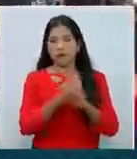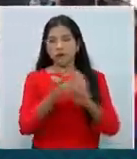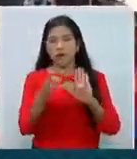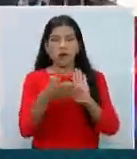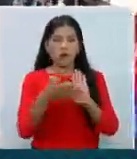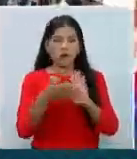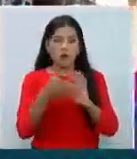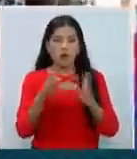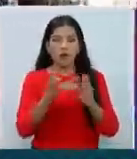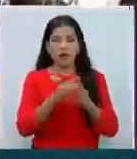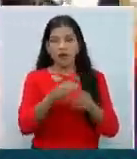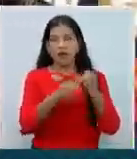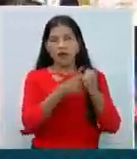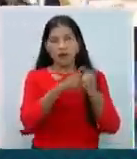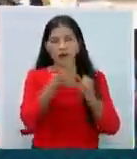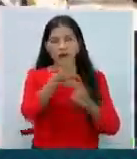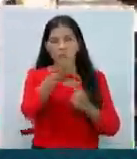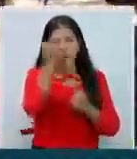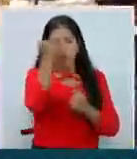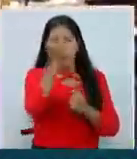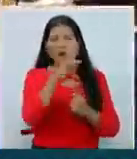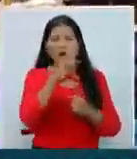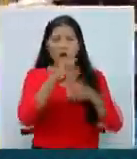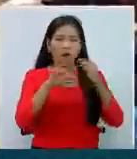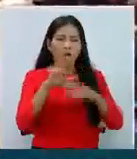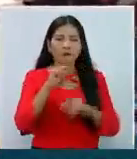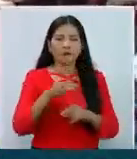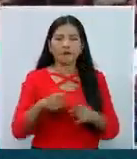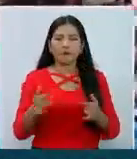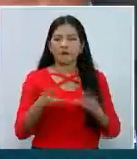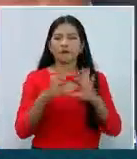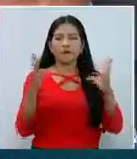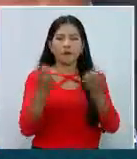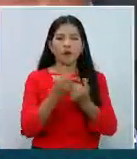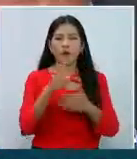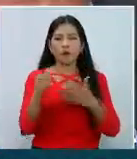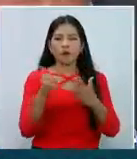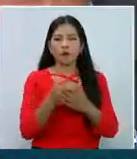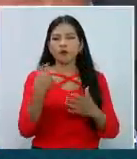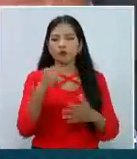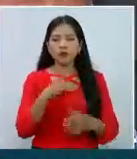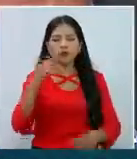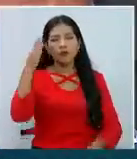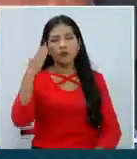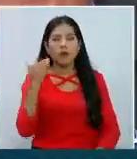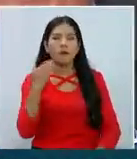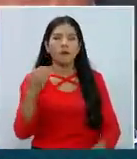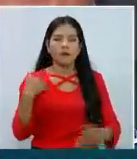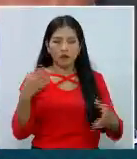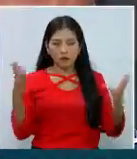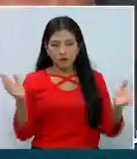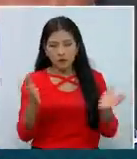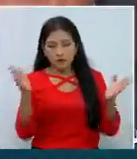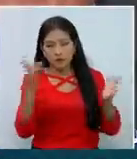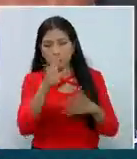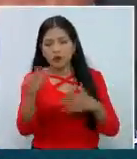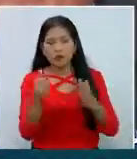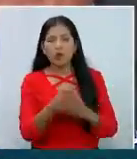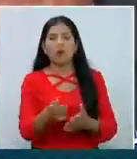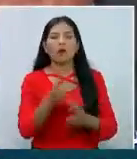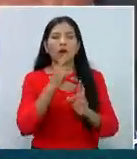ello manifestaron que el cabildo será quien defina las acciones a tomar. Y como cabeza siempre nosotros vamos a